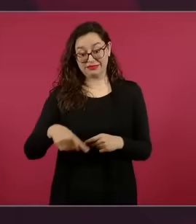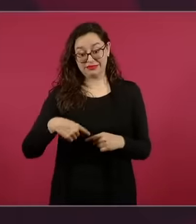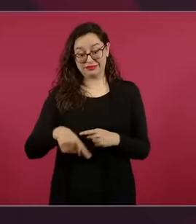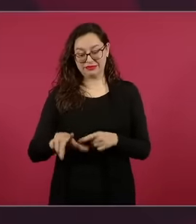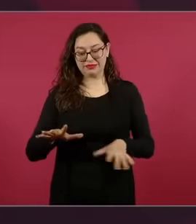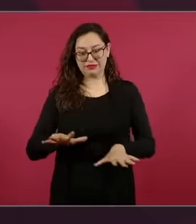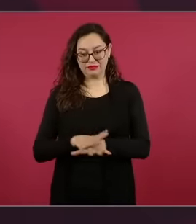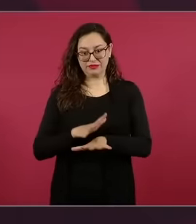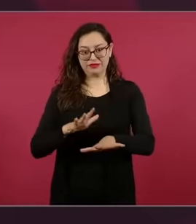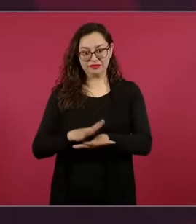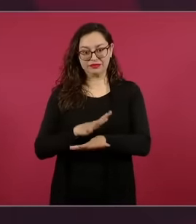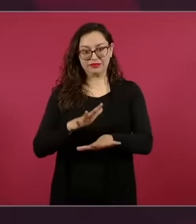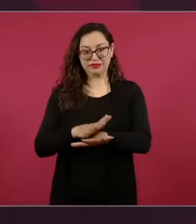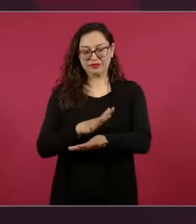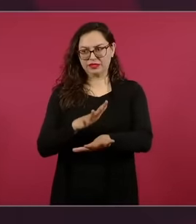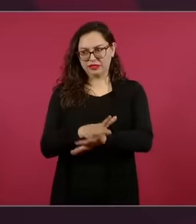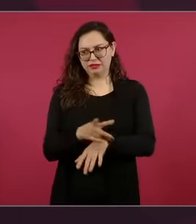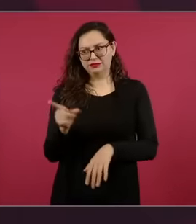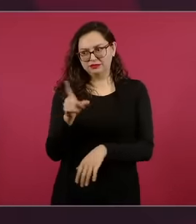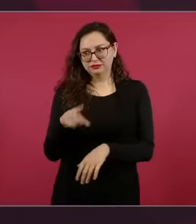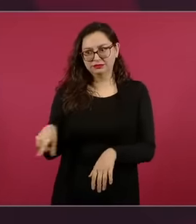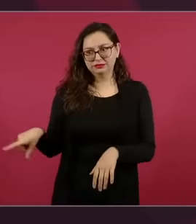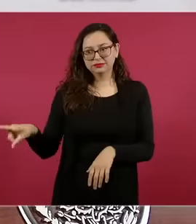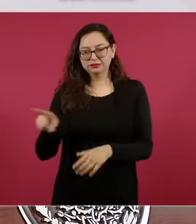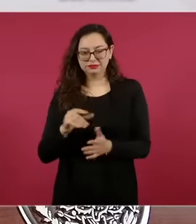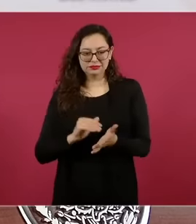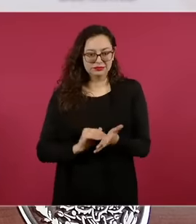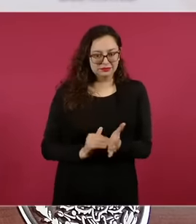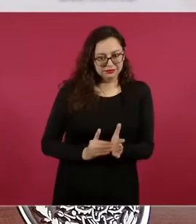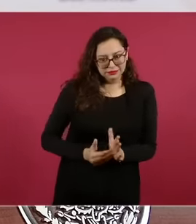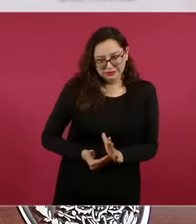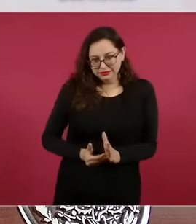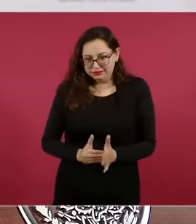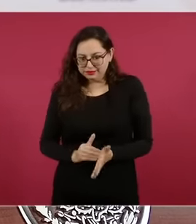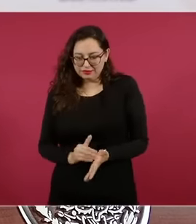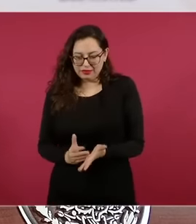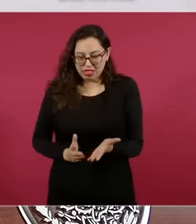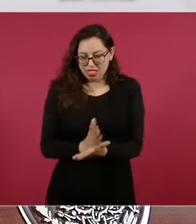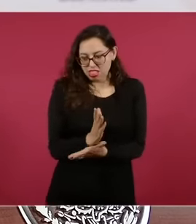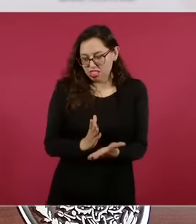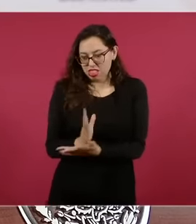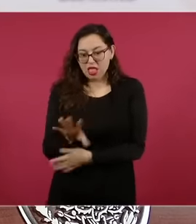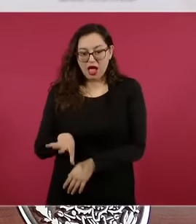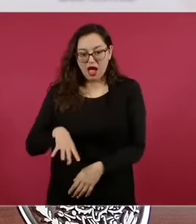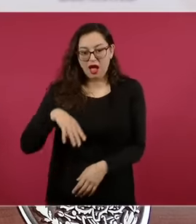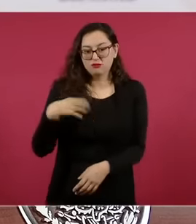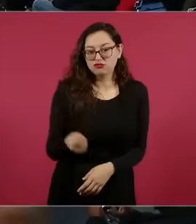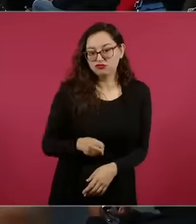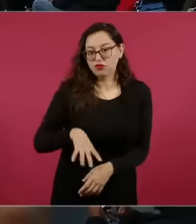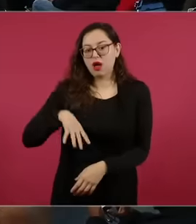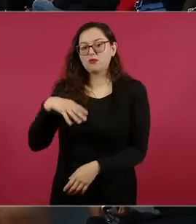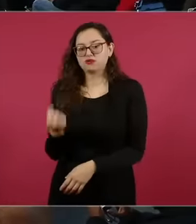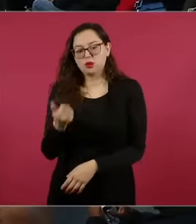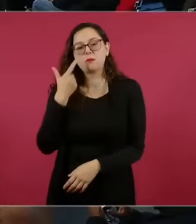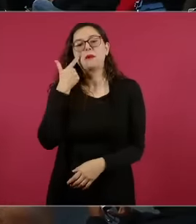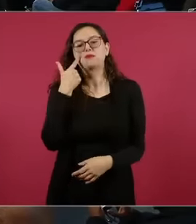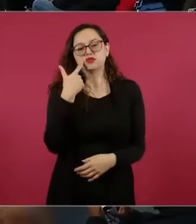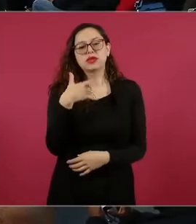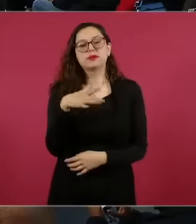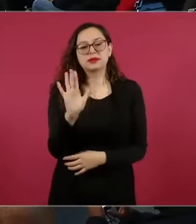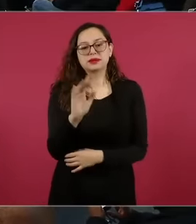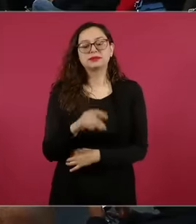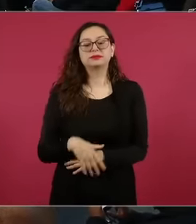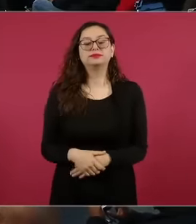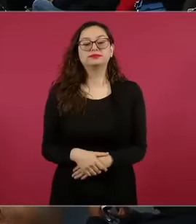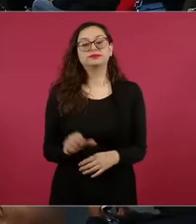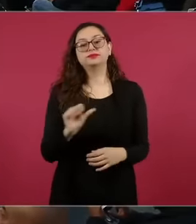y están cometiendo pues esos abusos, ¿no? Vamos a ver si es cierto. Gracias. Y